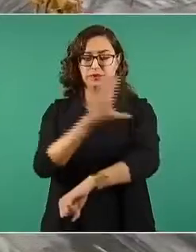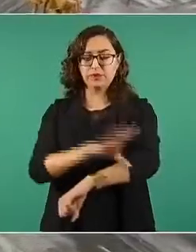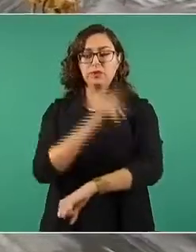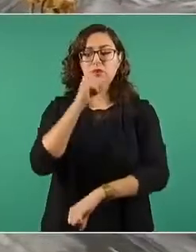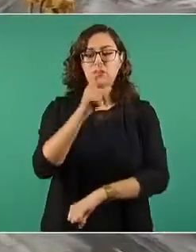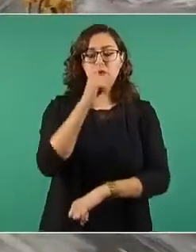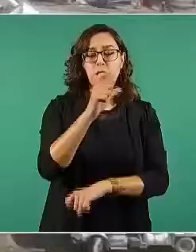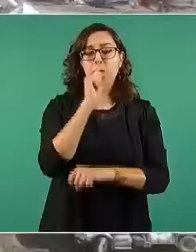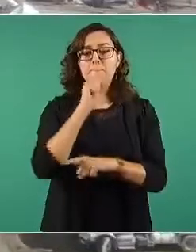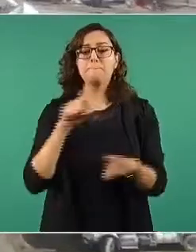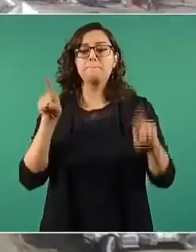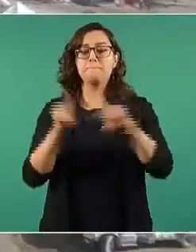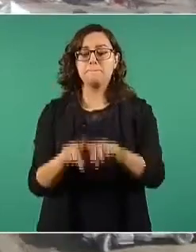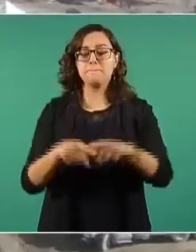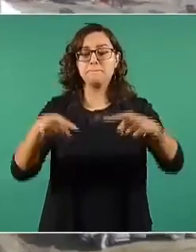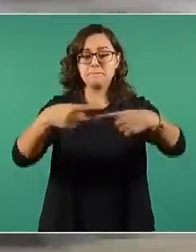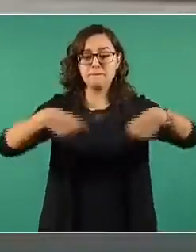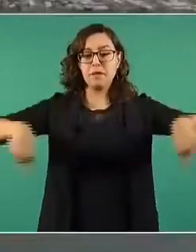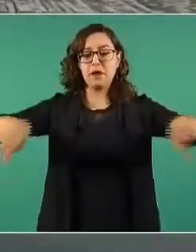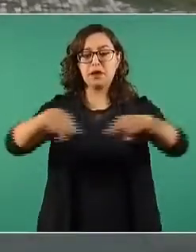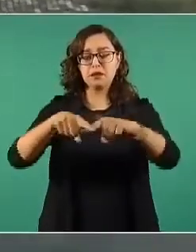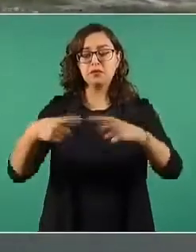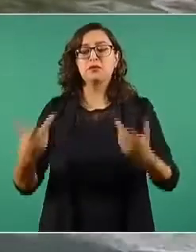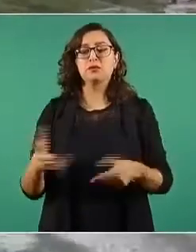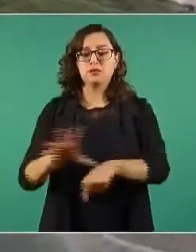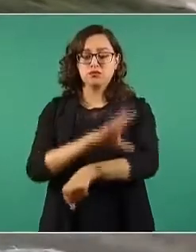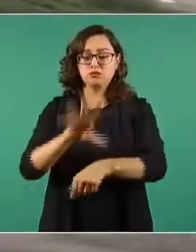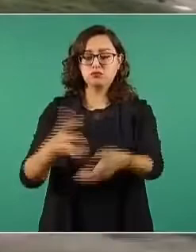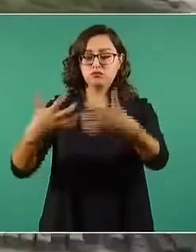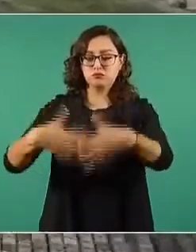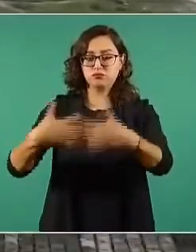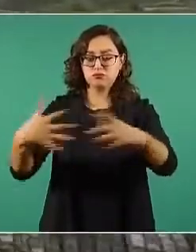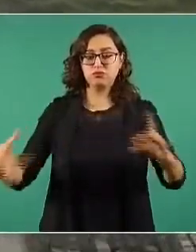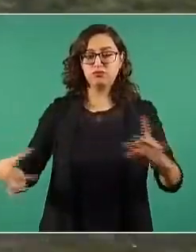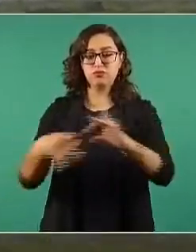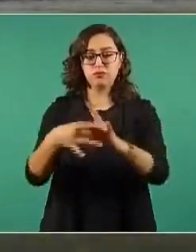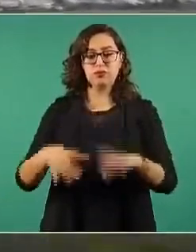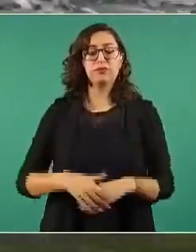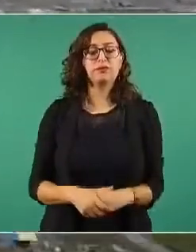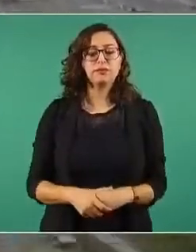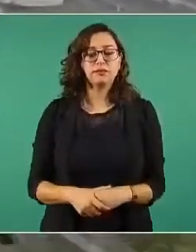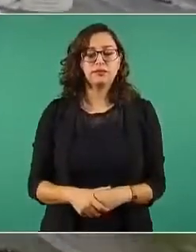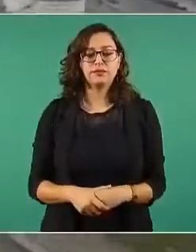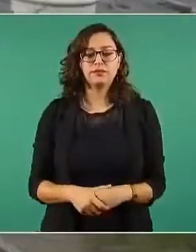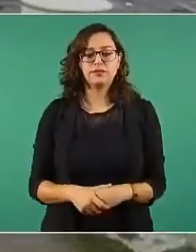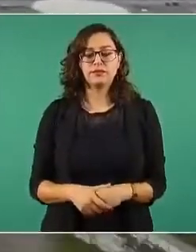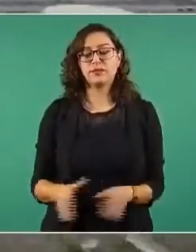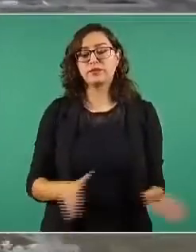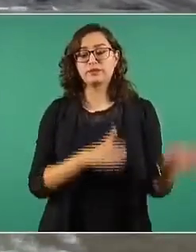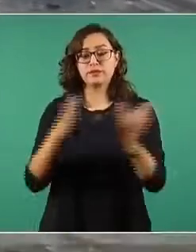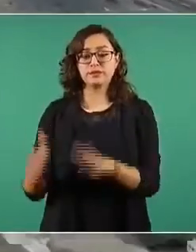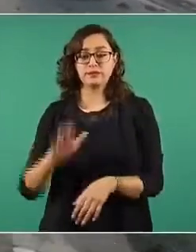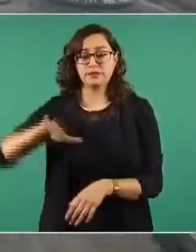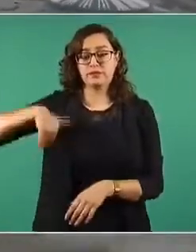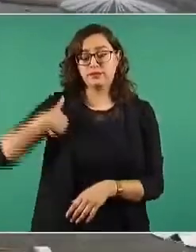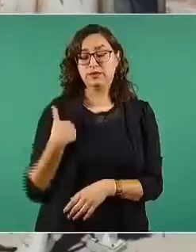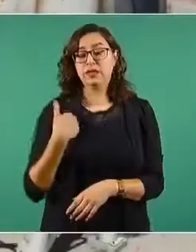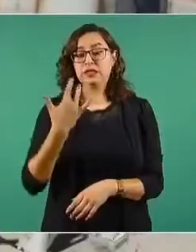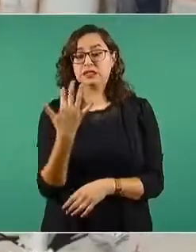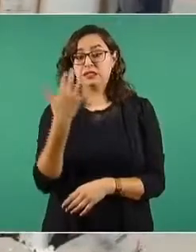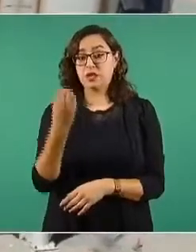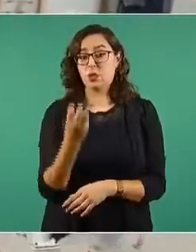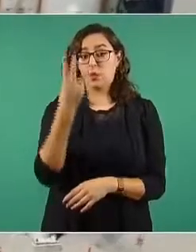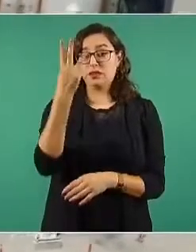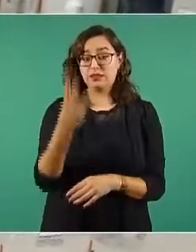superficiales de plantas de efluentes y cogeneración. En el área de almacenamiento, se trabaja en obra mecánica de 53 tanques